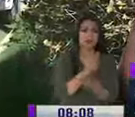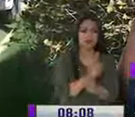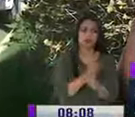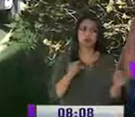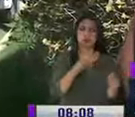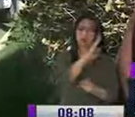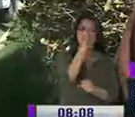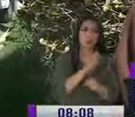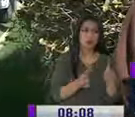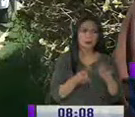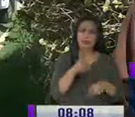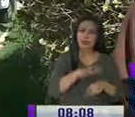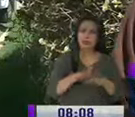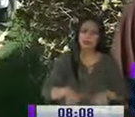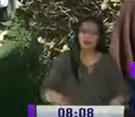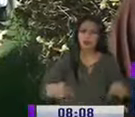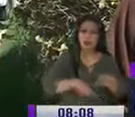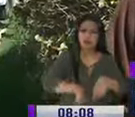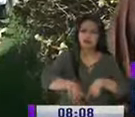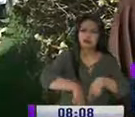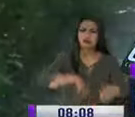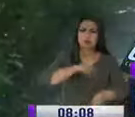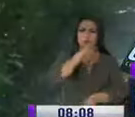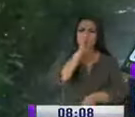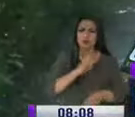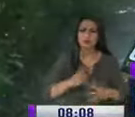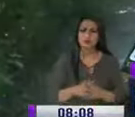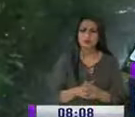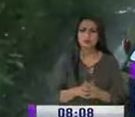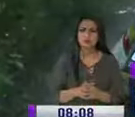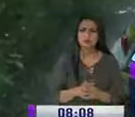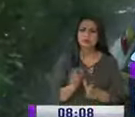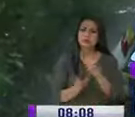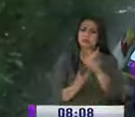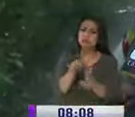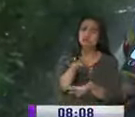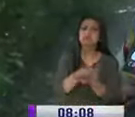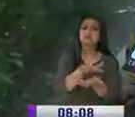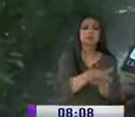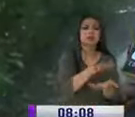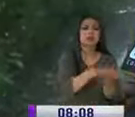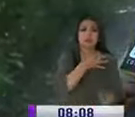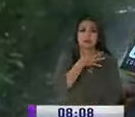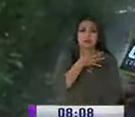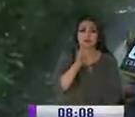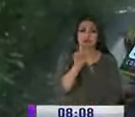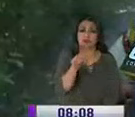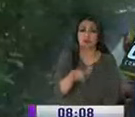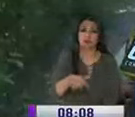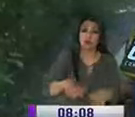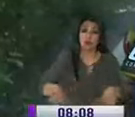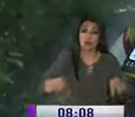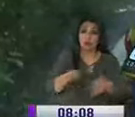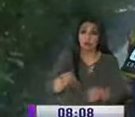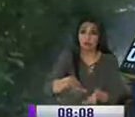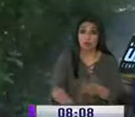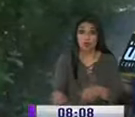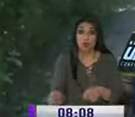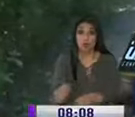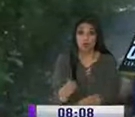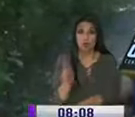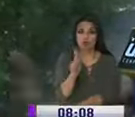aquí en esta ciclovía, nunca pasaba. Que no se alarmen, el hecho no se suscitó aquí en la ruta del Chaquiñán, el